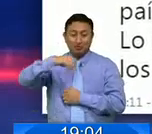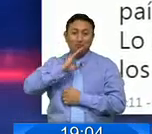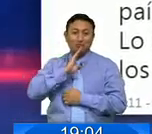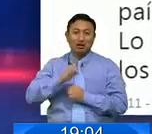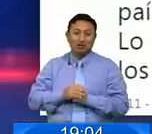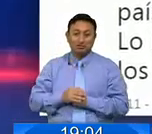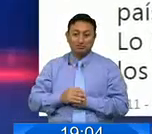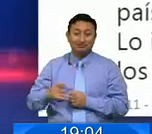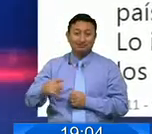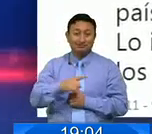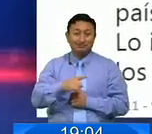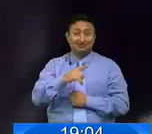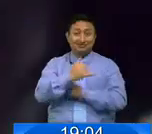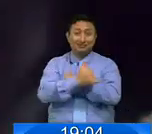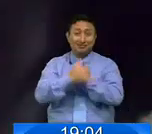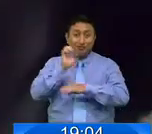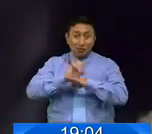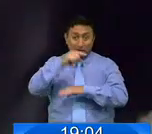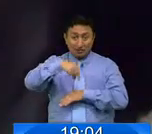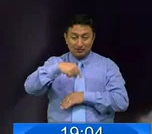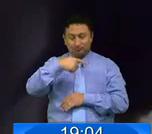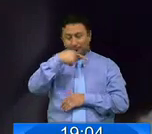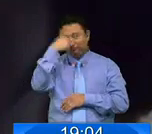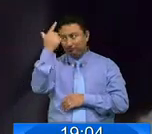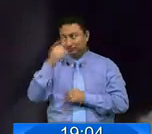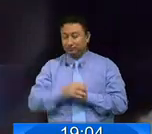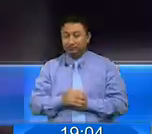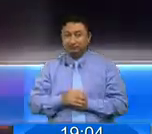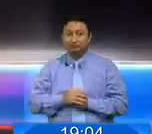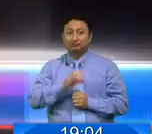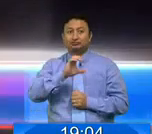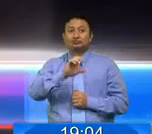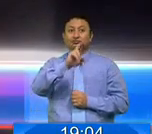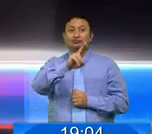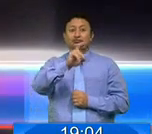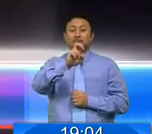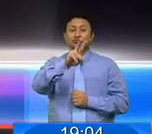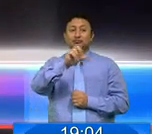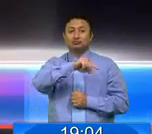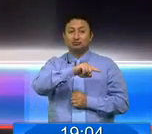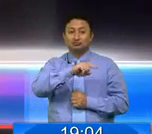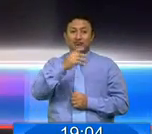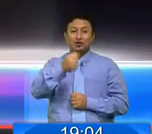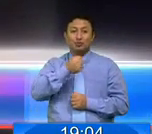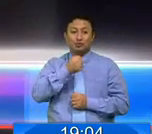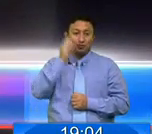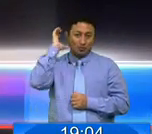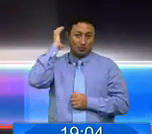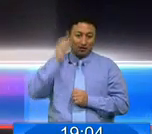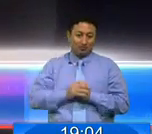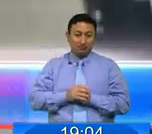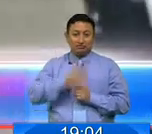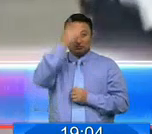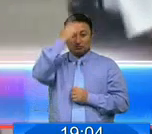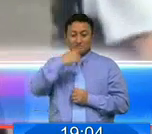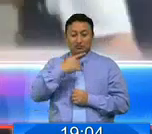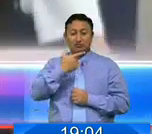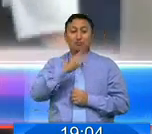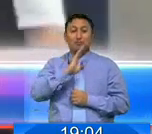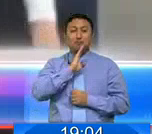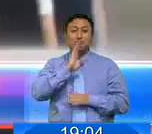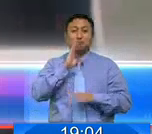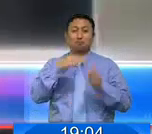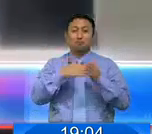Han hecho quedar muy mal al país". Por su parte, Ramiro Cueva, a través de una entrevista radial, aseguró que la decisión de la justicia belga en su